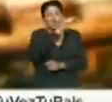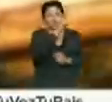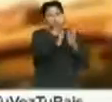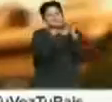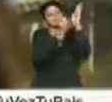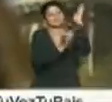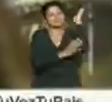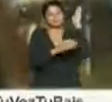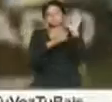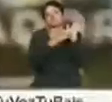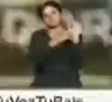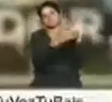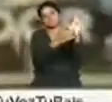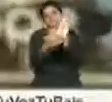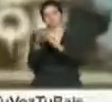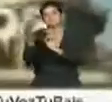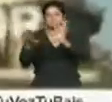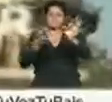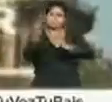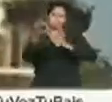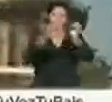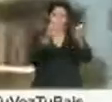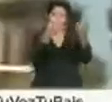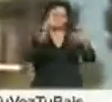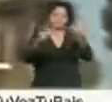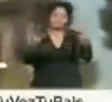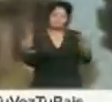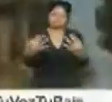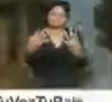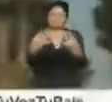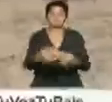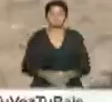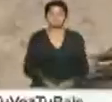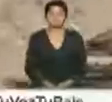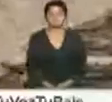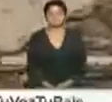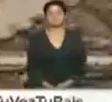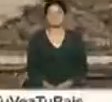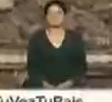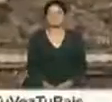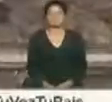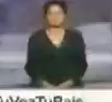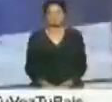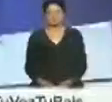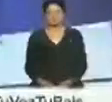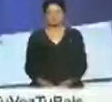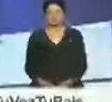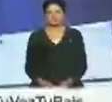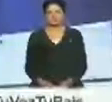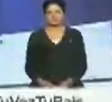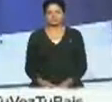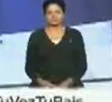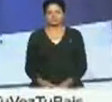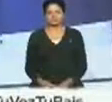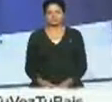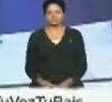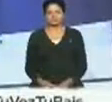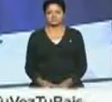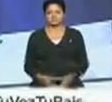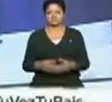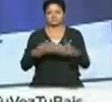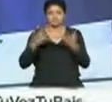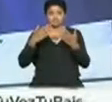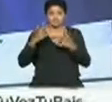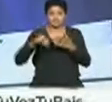30.000 asistentes nacionales e internacionales. Caterine Morejón, Noticiero Ciudadano. Los preparativos para